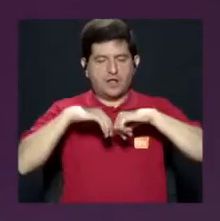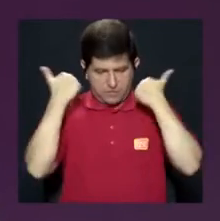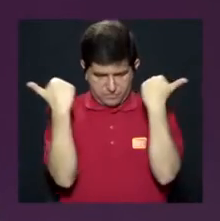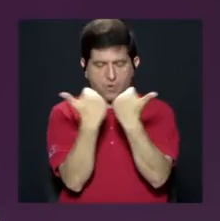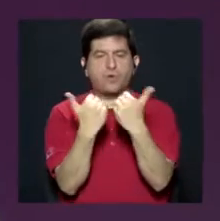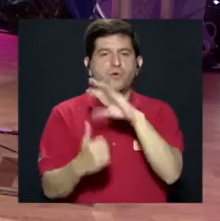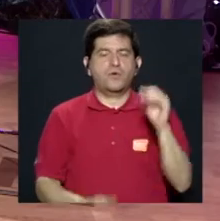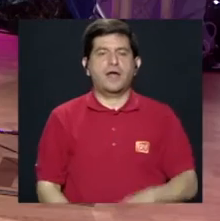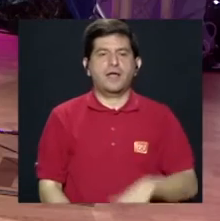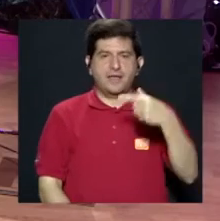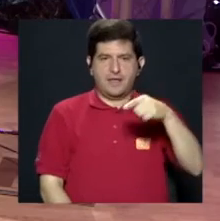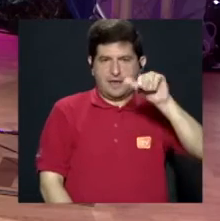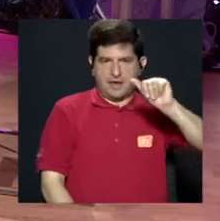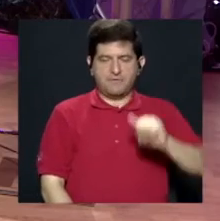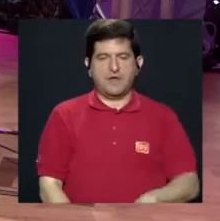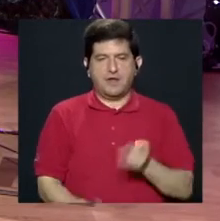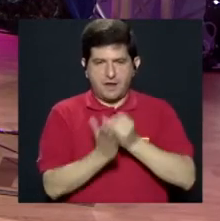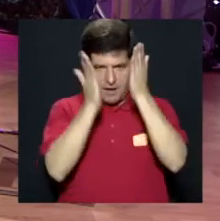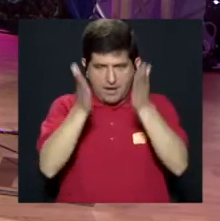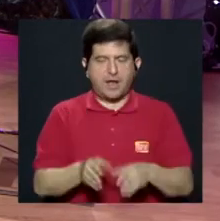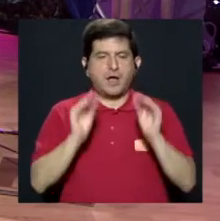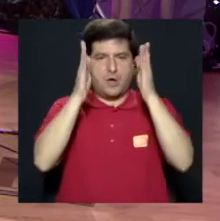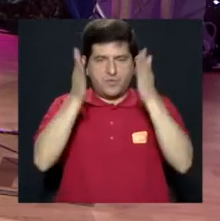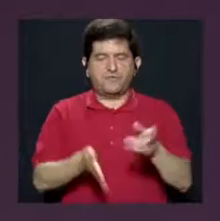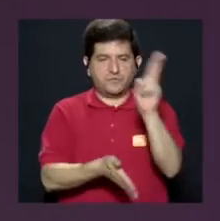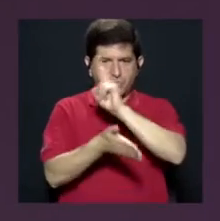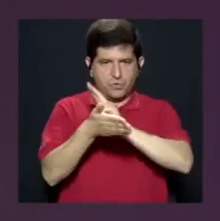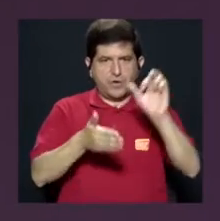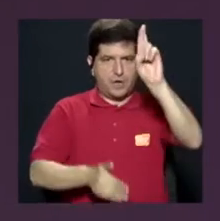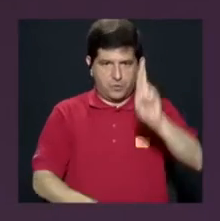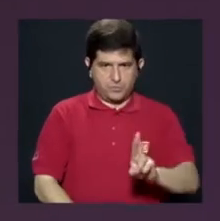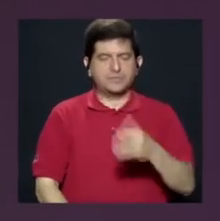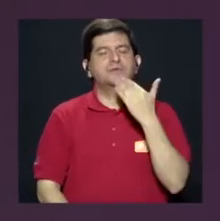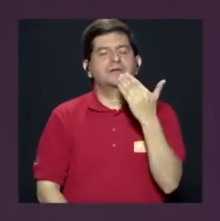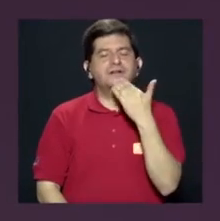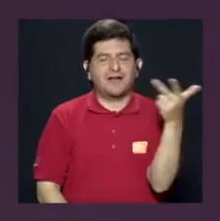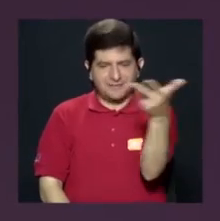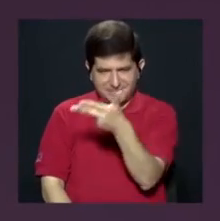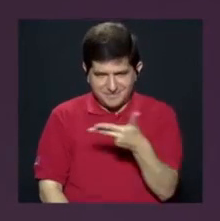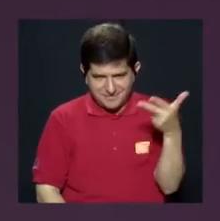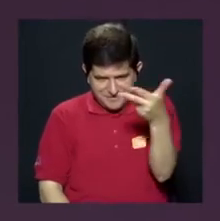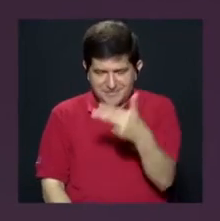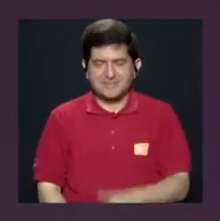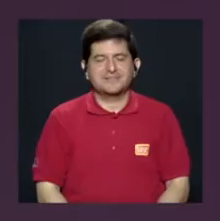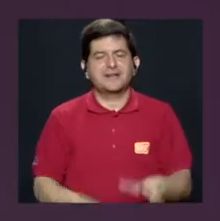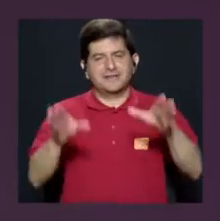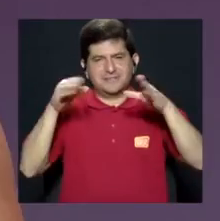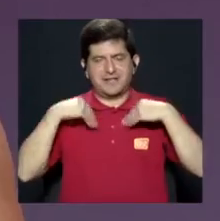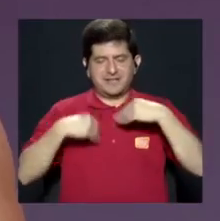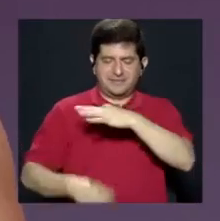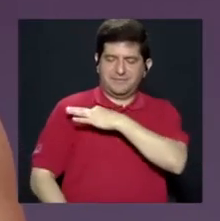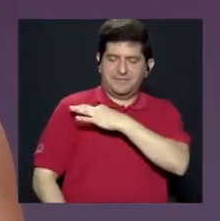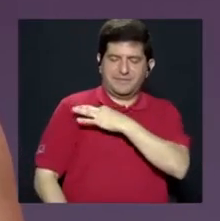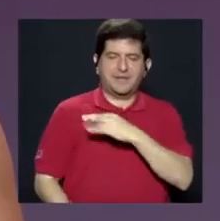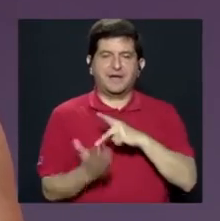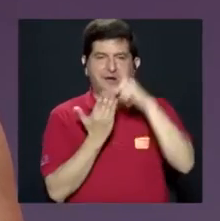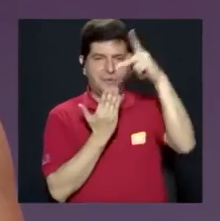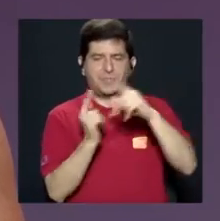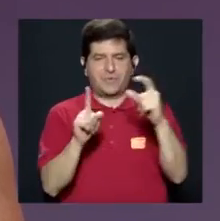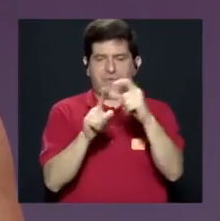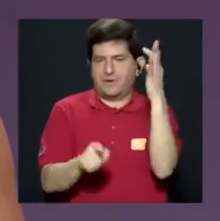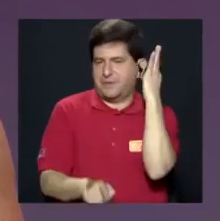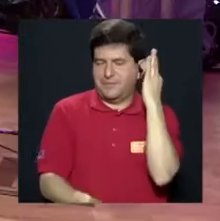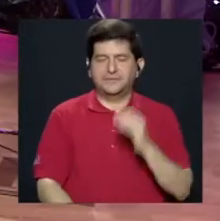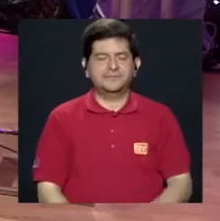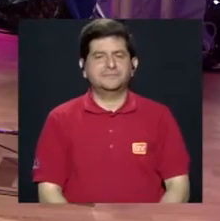asociación, y a Gabriel Arguedas, quien es investigador y docente de la Universidad de Costa Rica. Gracias a las tres por aceptar la invitación de Palabra de Mujer. Con mucho